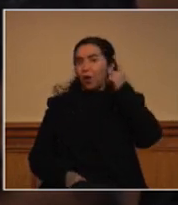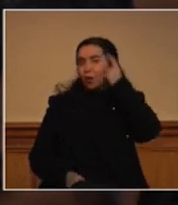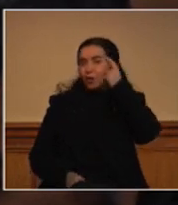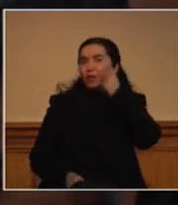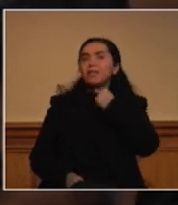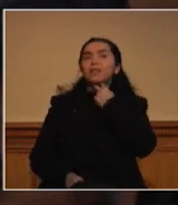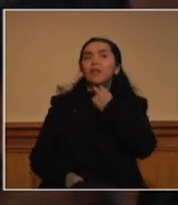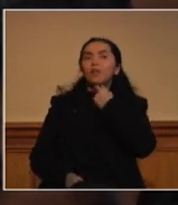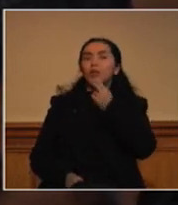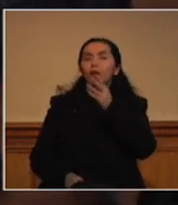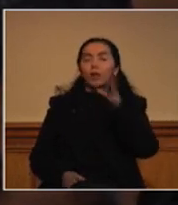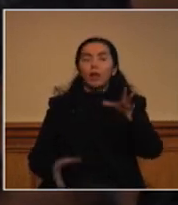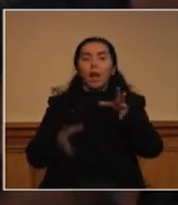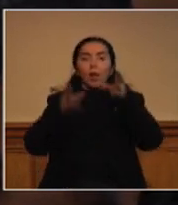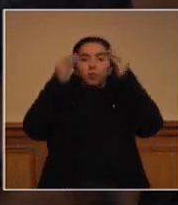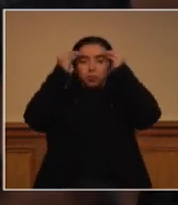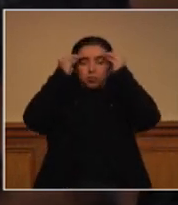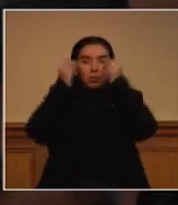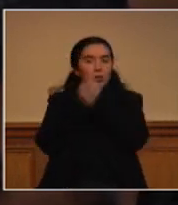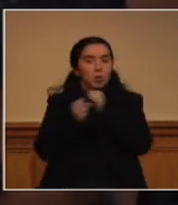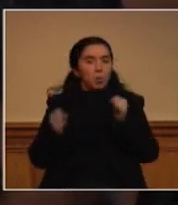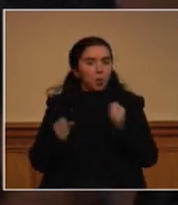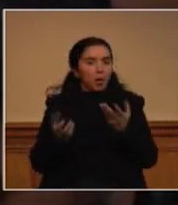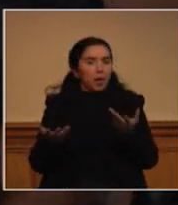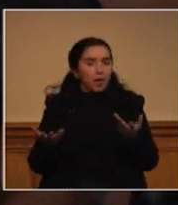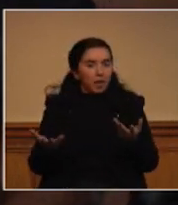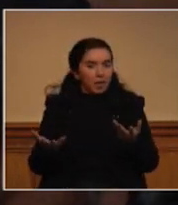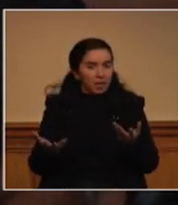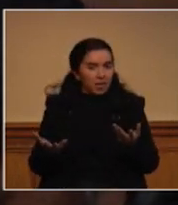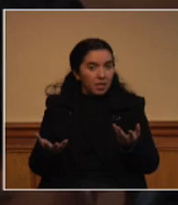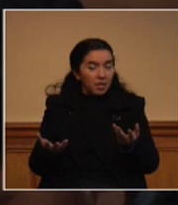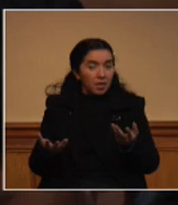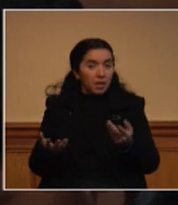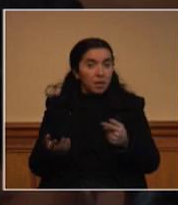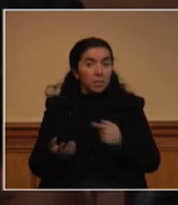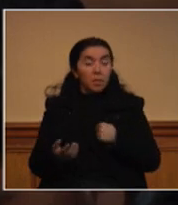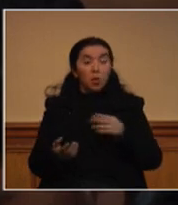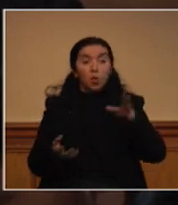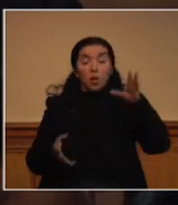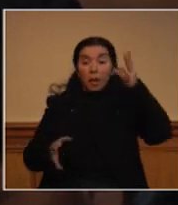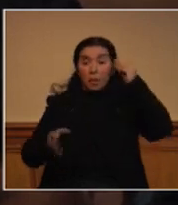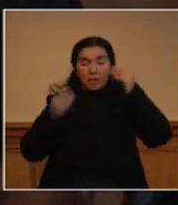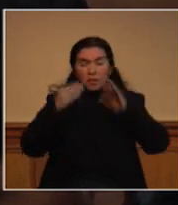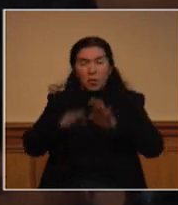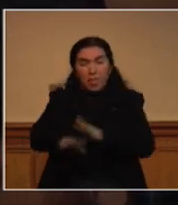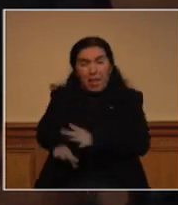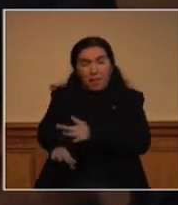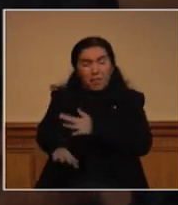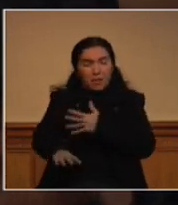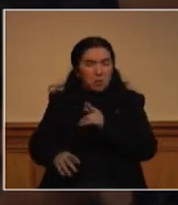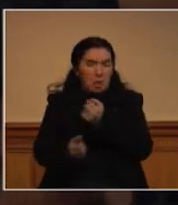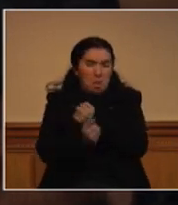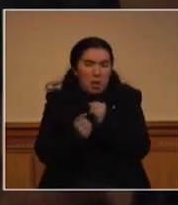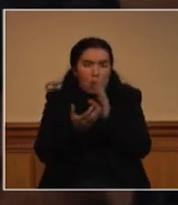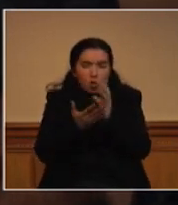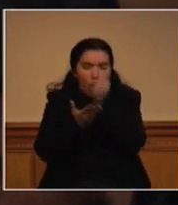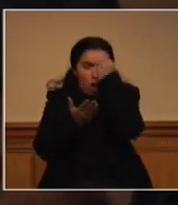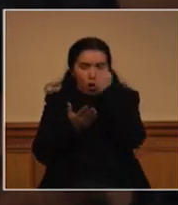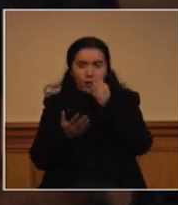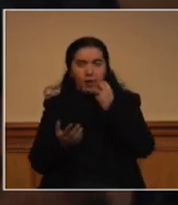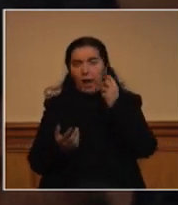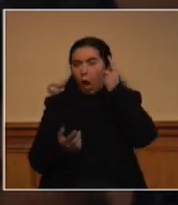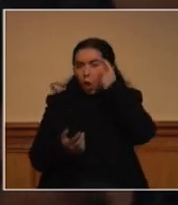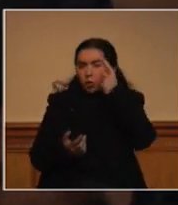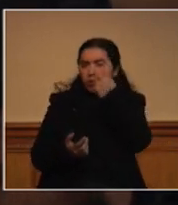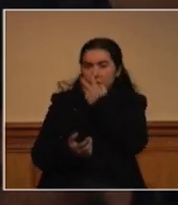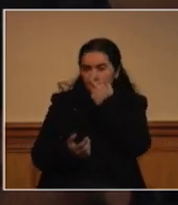adquirir, en algún grado tal vez por la percepción de las vibraciones, pero no alcanza a ser una conciencia fonológica,